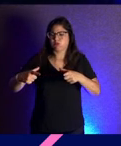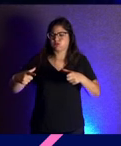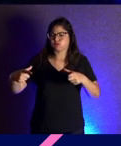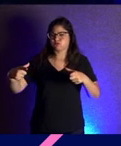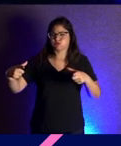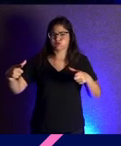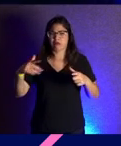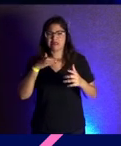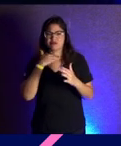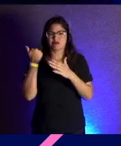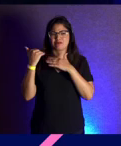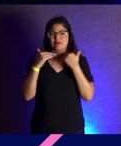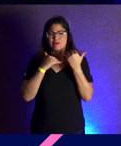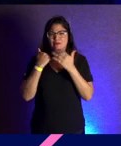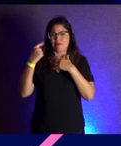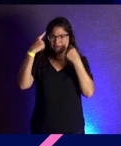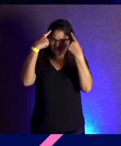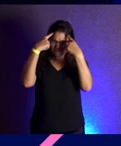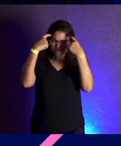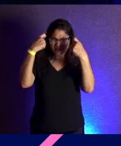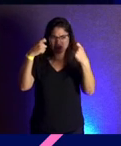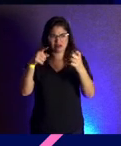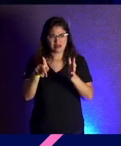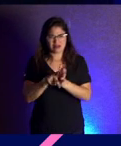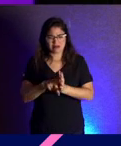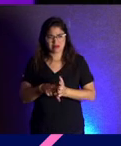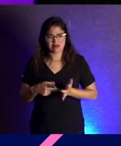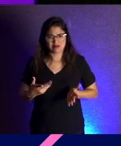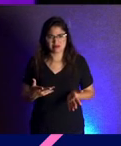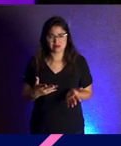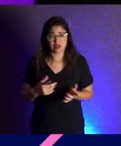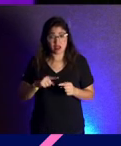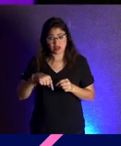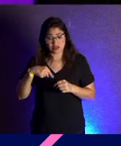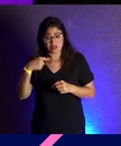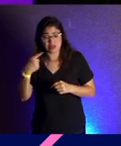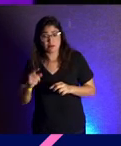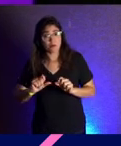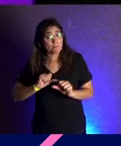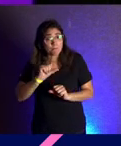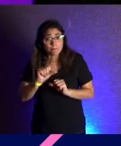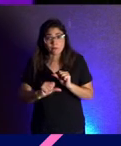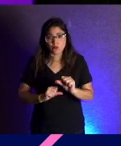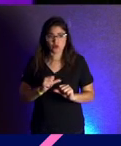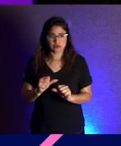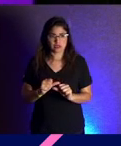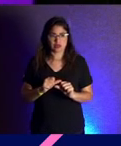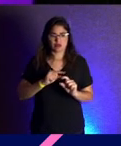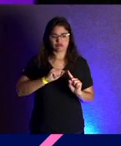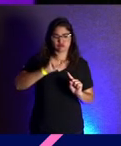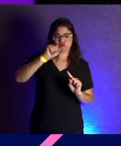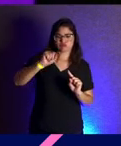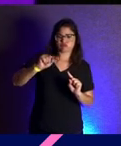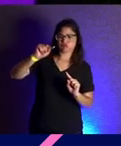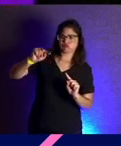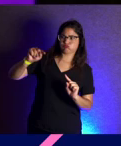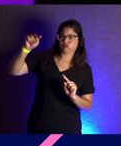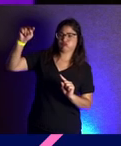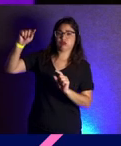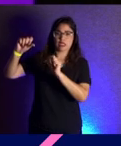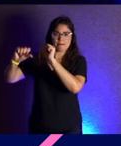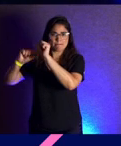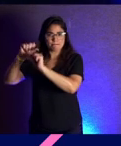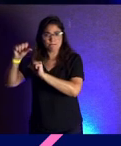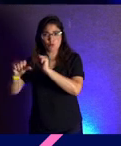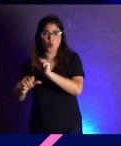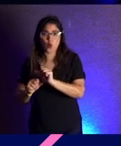va reduciendo después del pico, porque de su comodidad de edad. Cuando tuvimos más y más y más